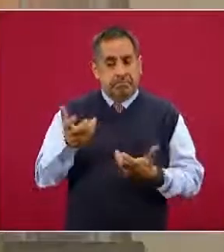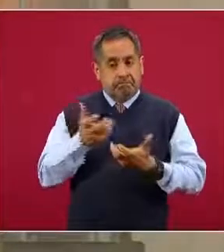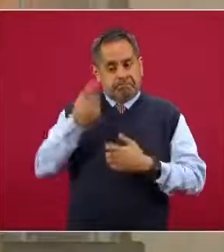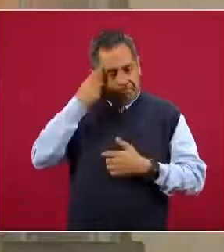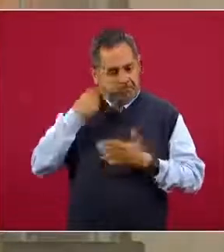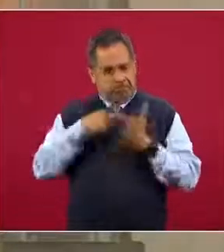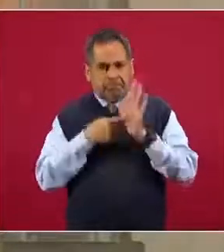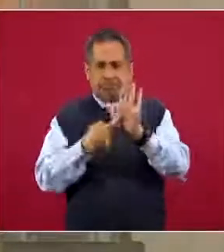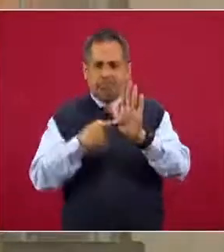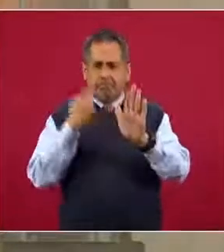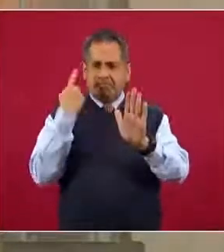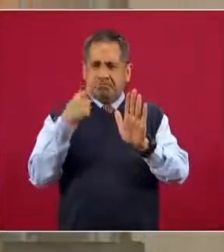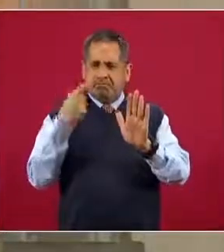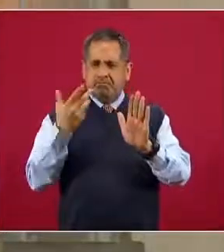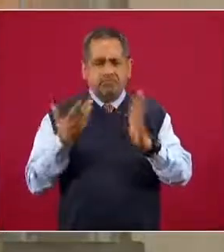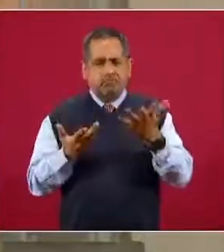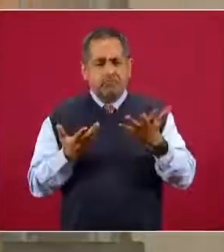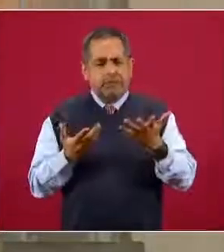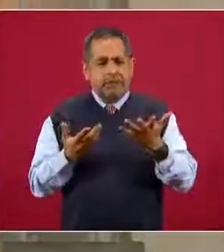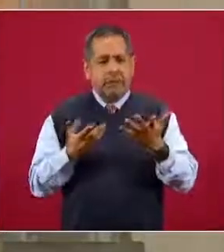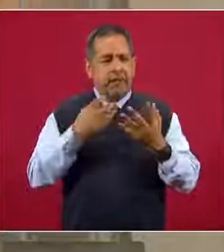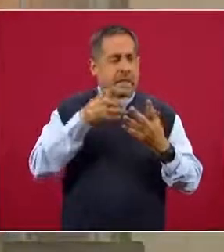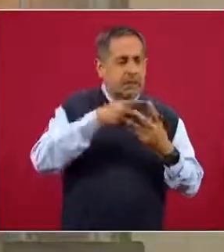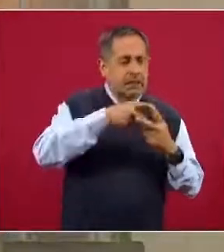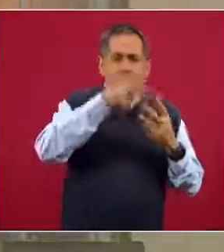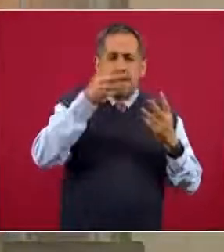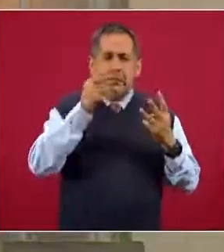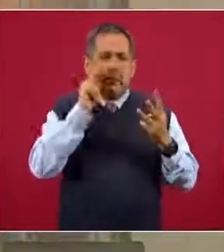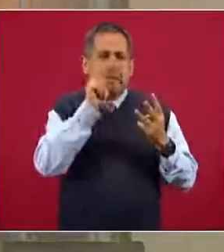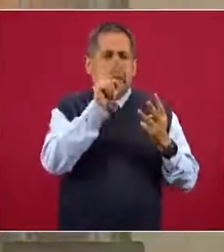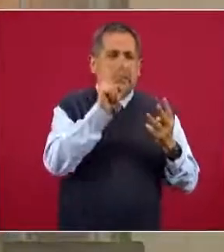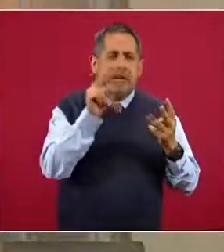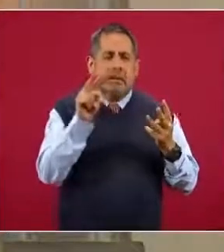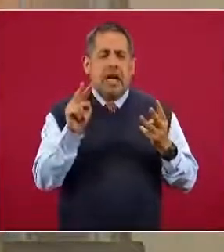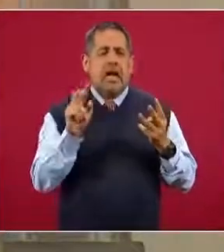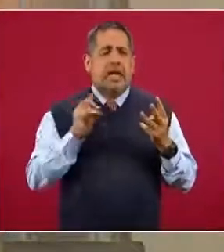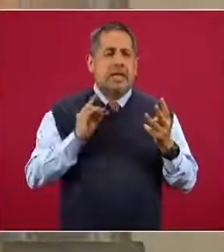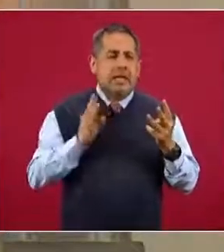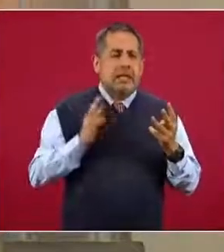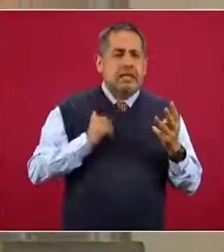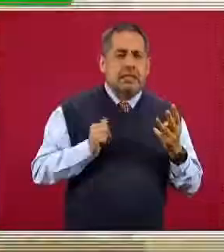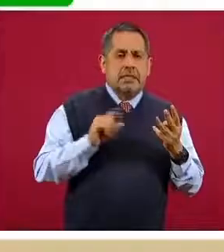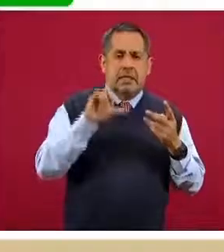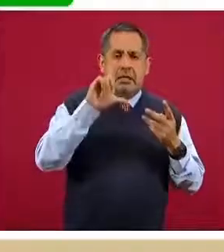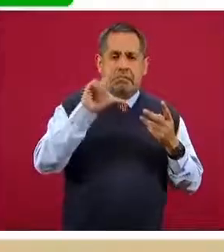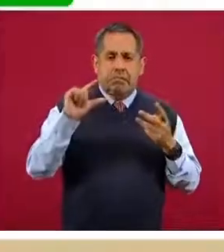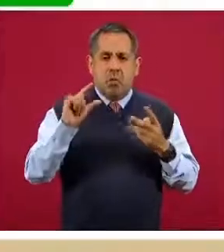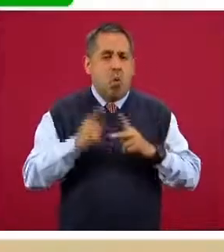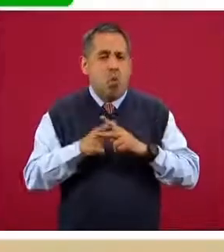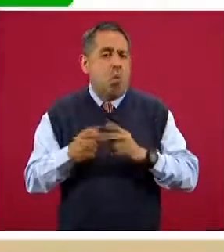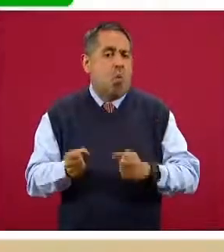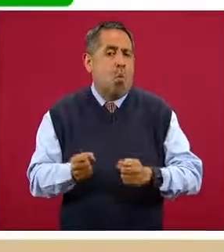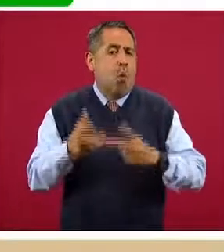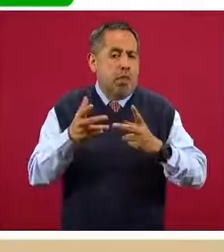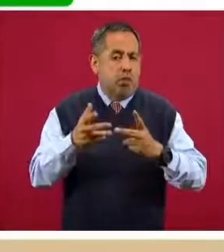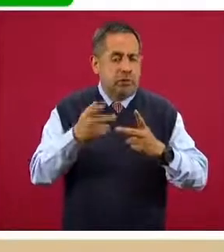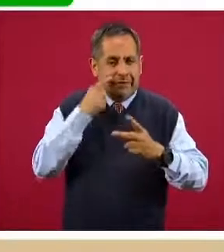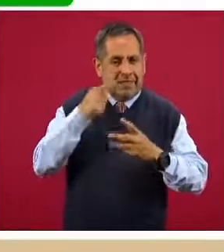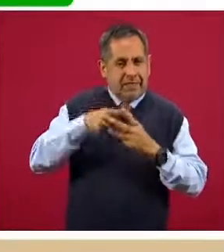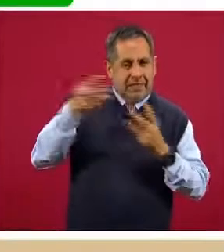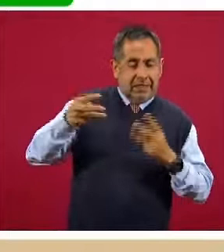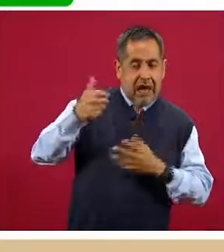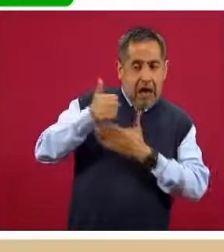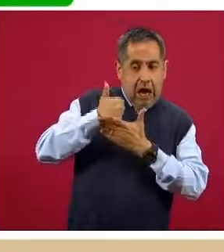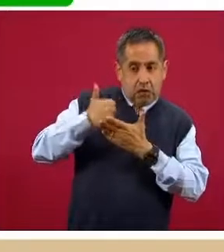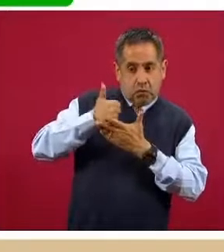para poder tener una curva epidémica como la que estamos viendo, tanto de los casos estimados, que es la de color